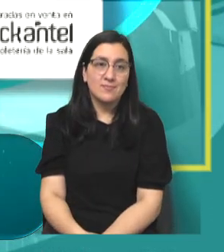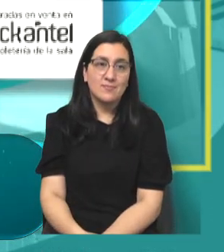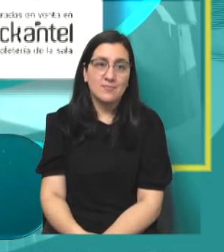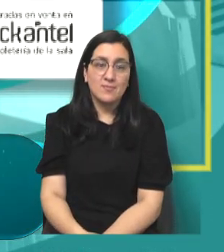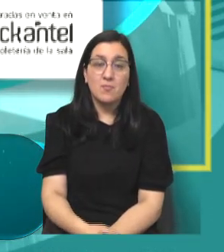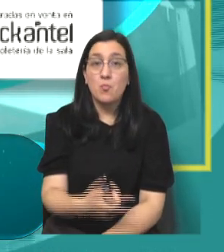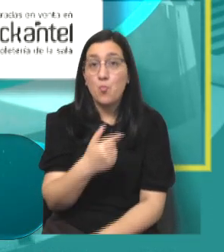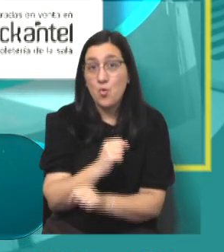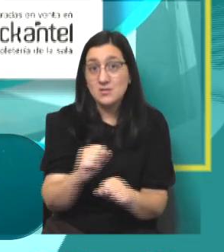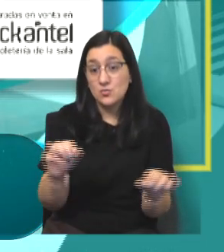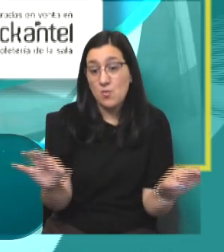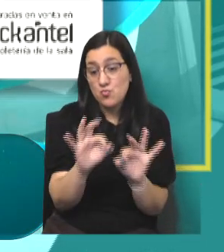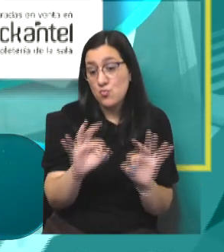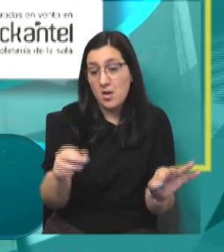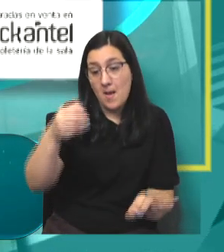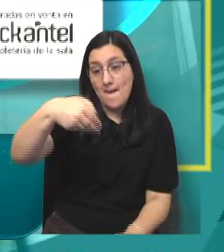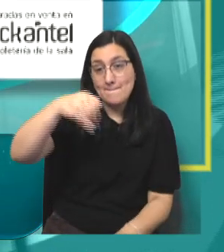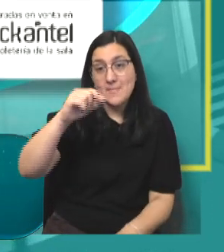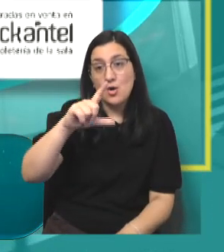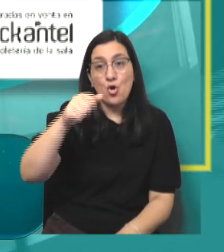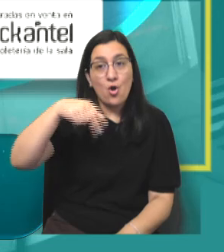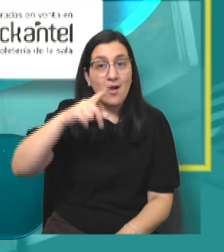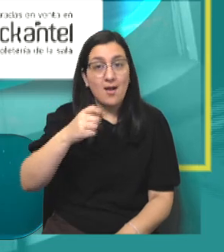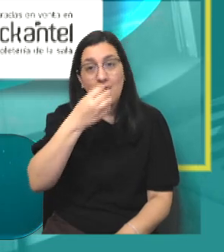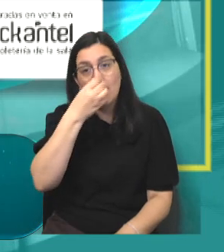una milonga, una cumbia, un poema, un fragmento